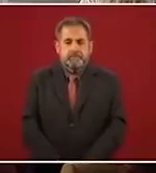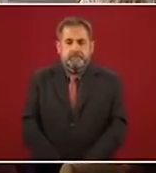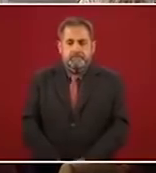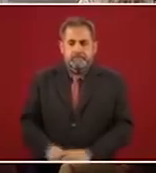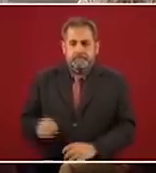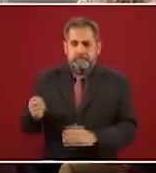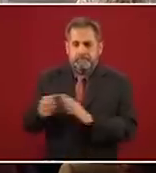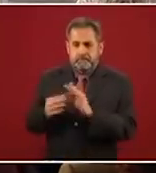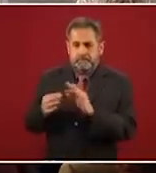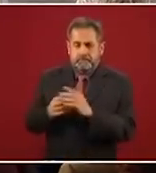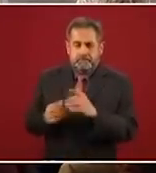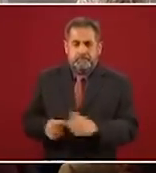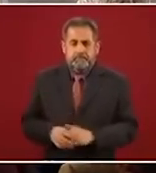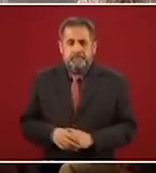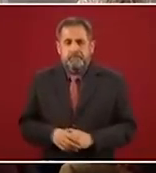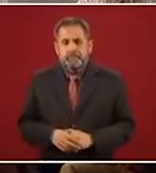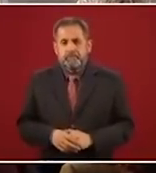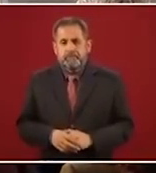estábamos